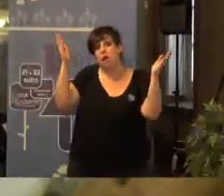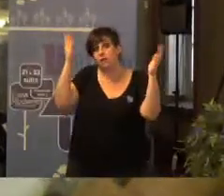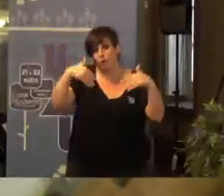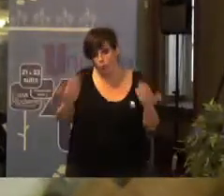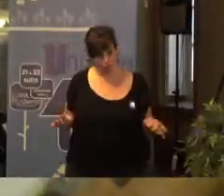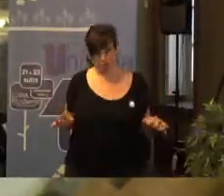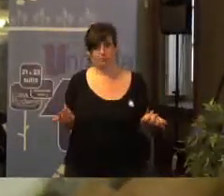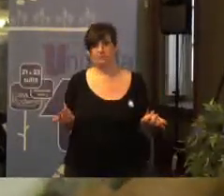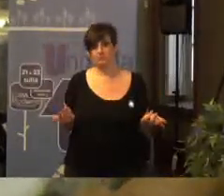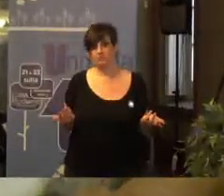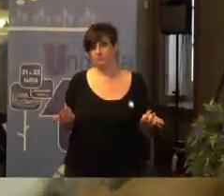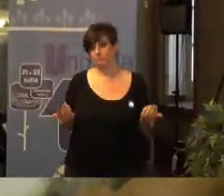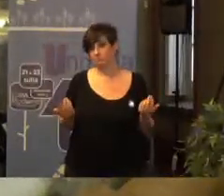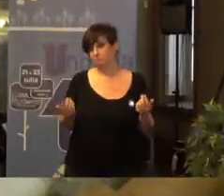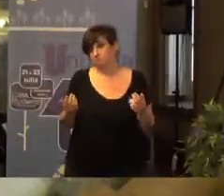poción mágica